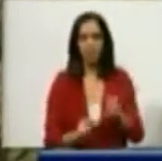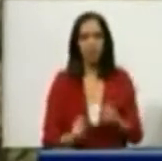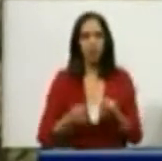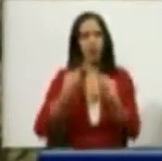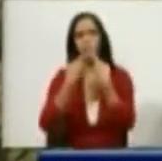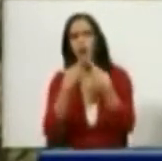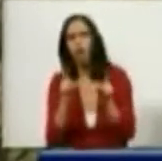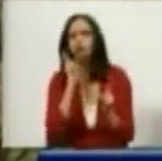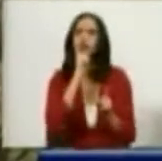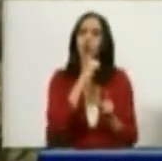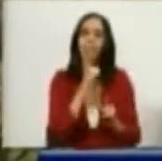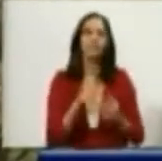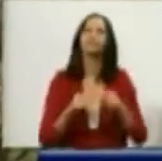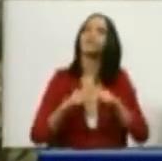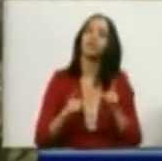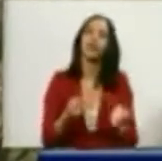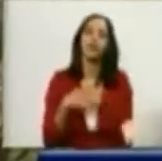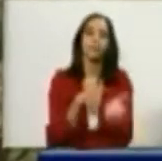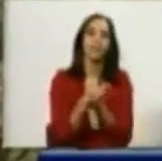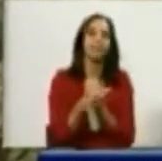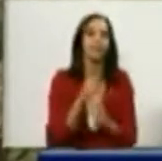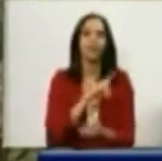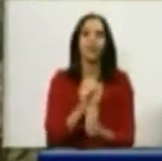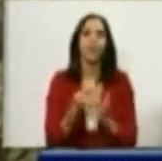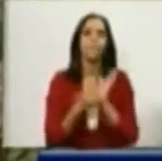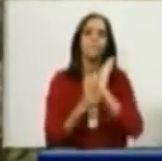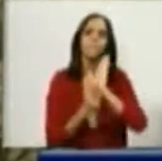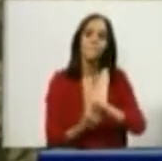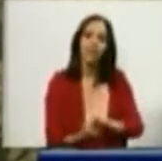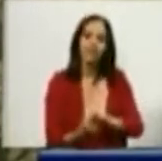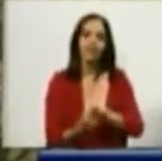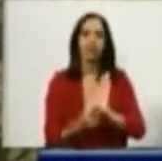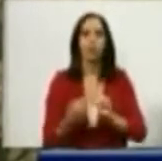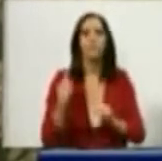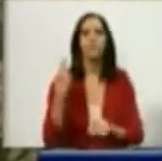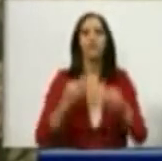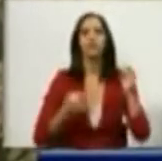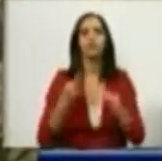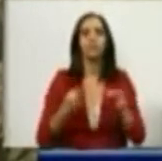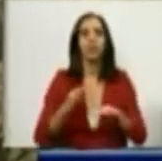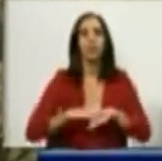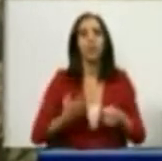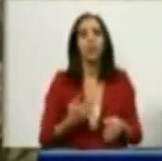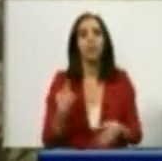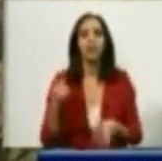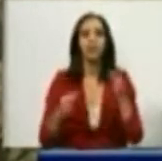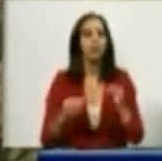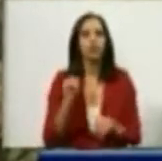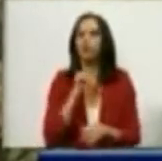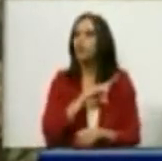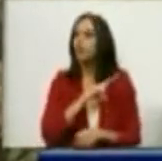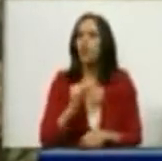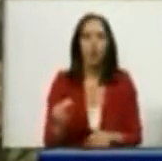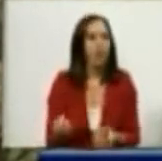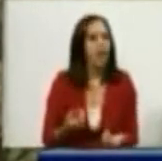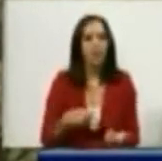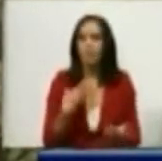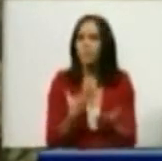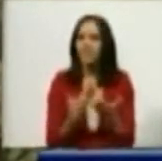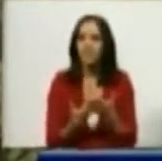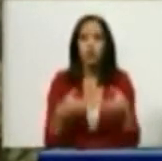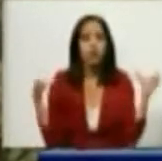nombres compraron lo que pasa es que no presentaron no lo presentaron por primero justicia Porque primero justicia no es ningún partido es un grupo de